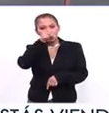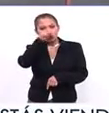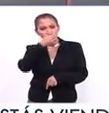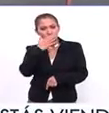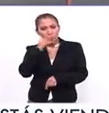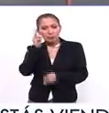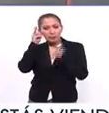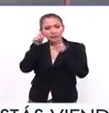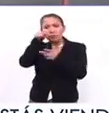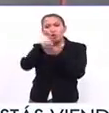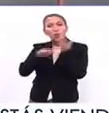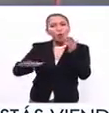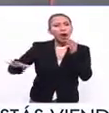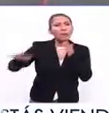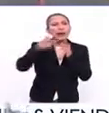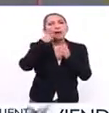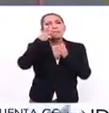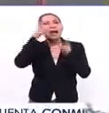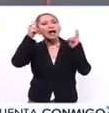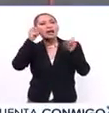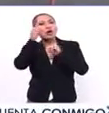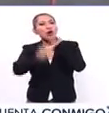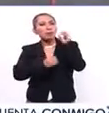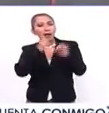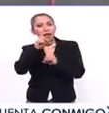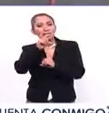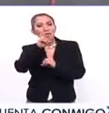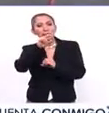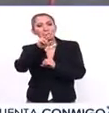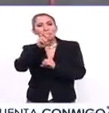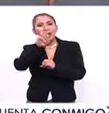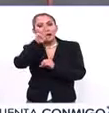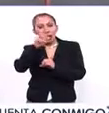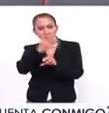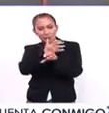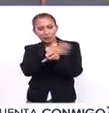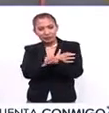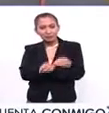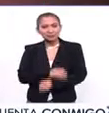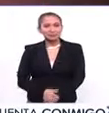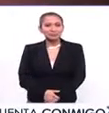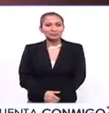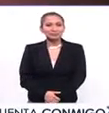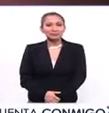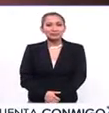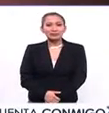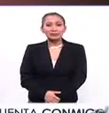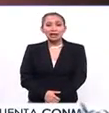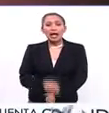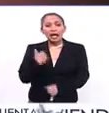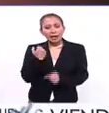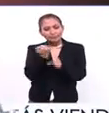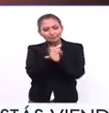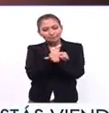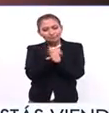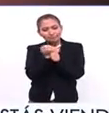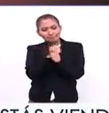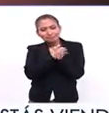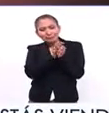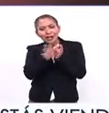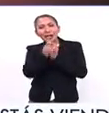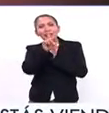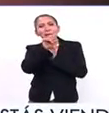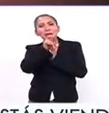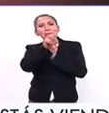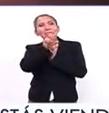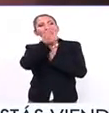vez visitamos este recinto para hablar de la obra de David Vera. Acompáñenos. El torrente sanguíneo de David